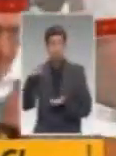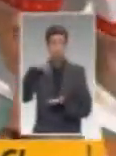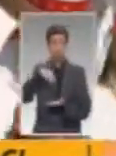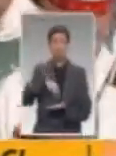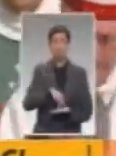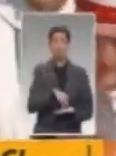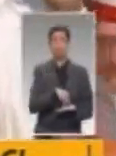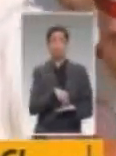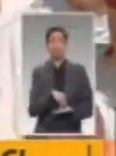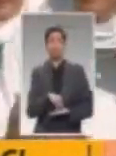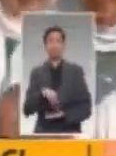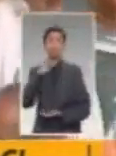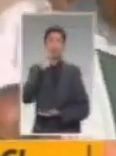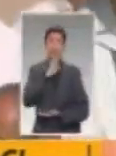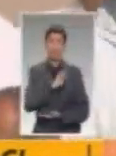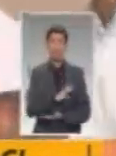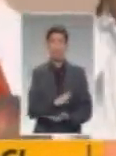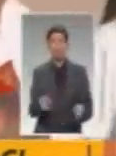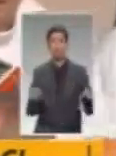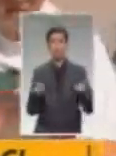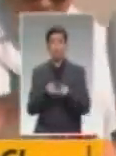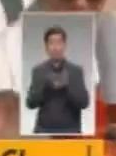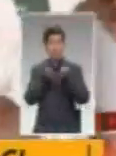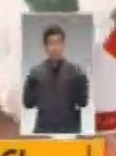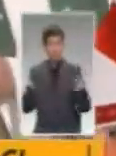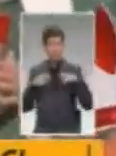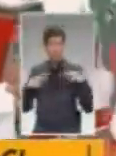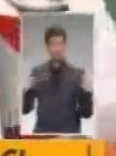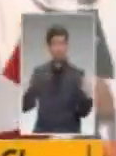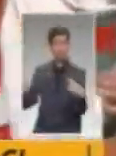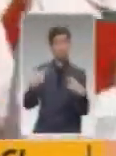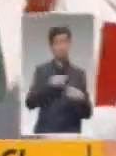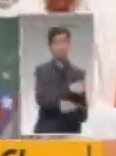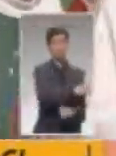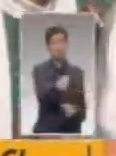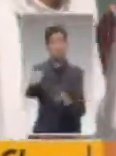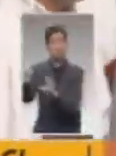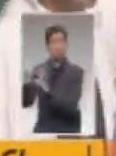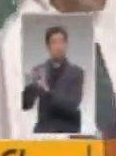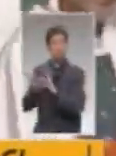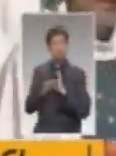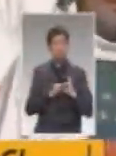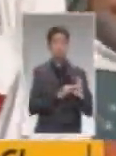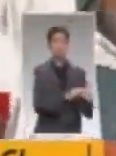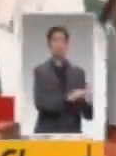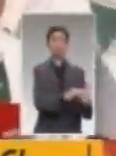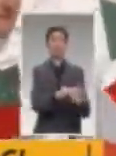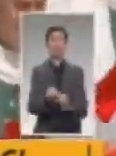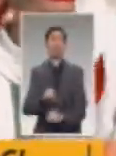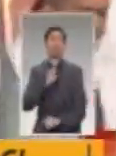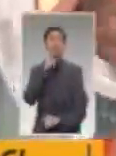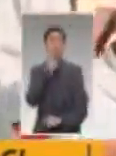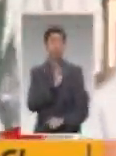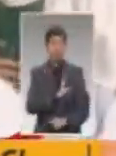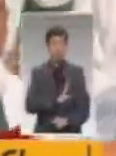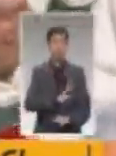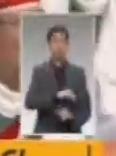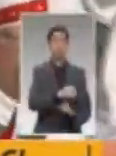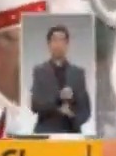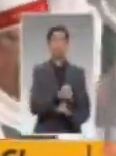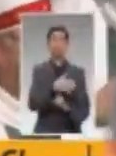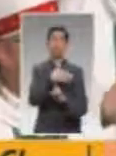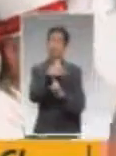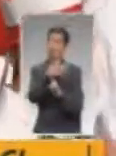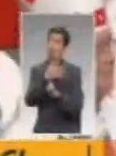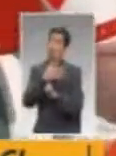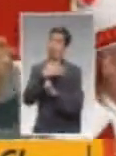algunos minutos más al Papa ya frente al pueblo cristiano, al pueblo católico, ¿no es cierto? Van entrando los sacerdotes, van entrando